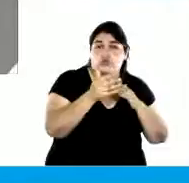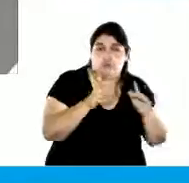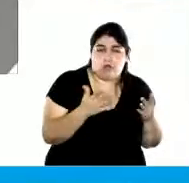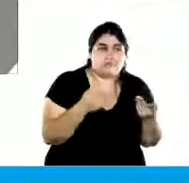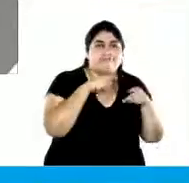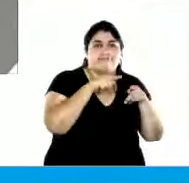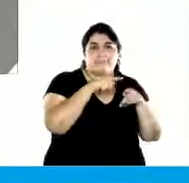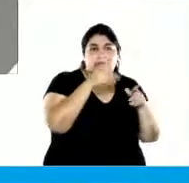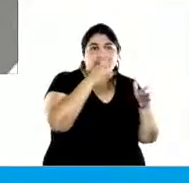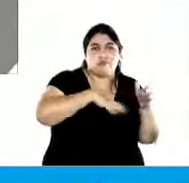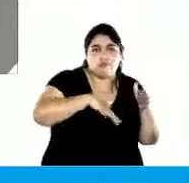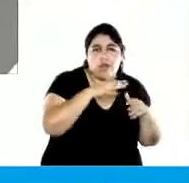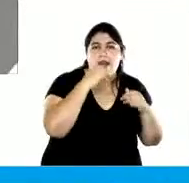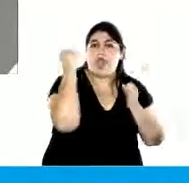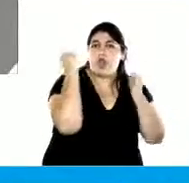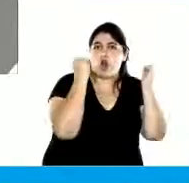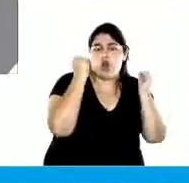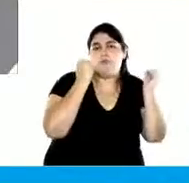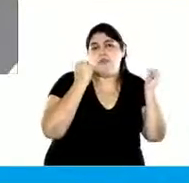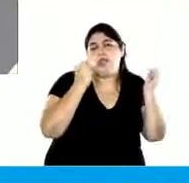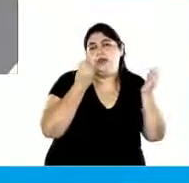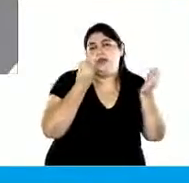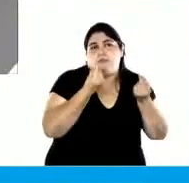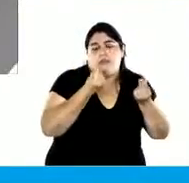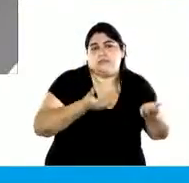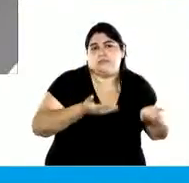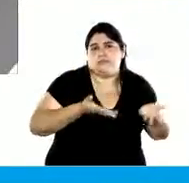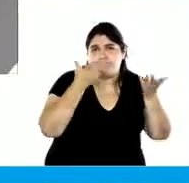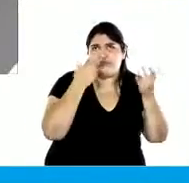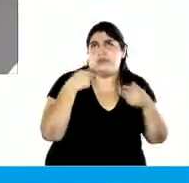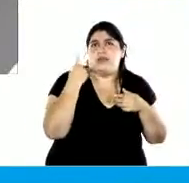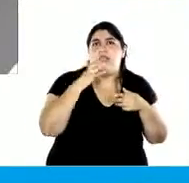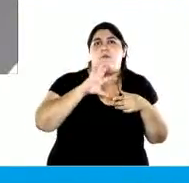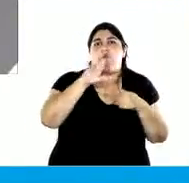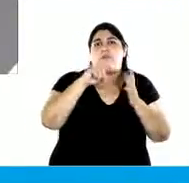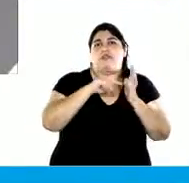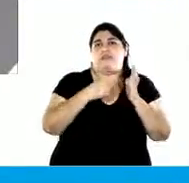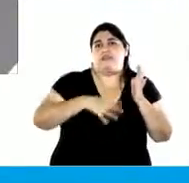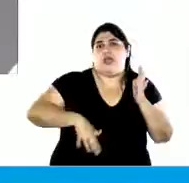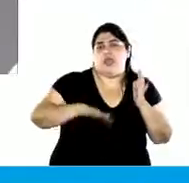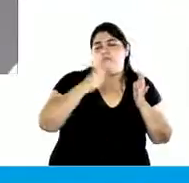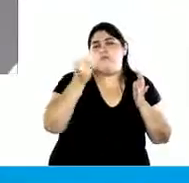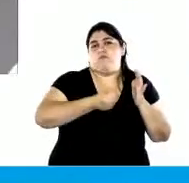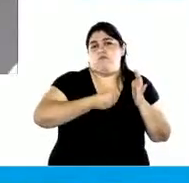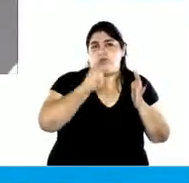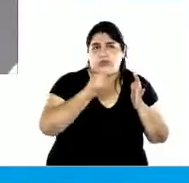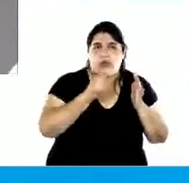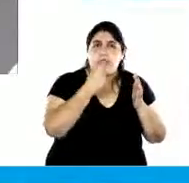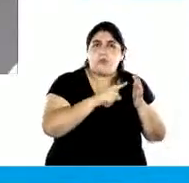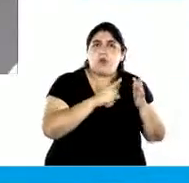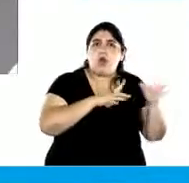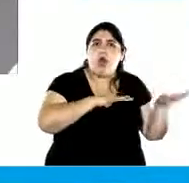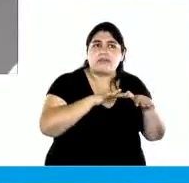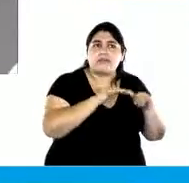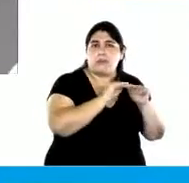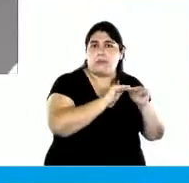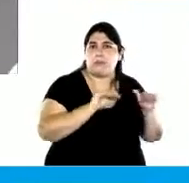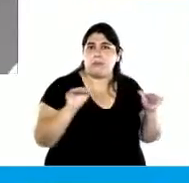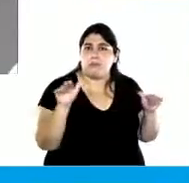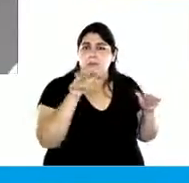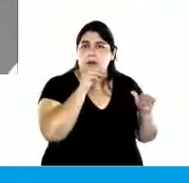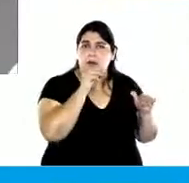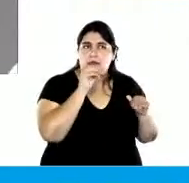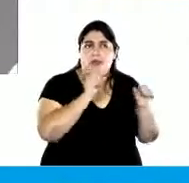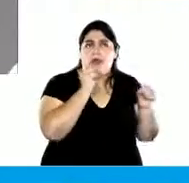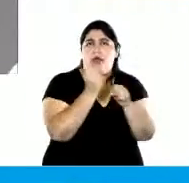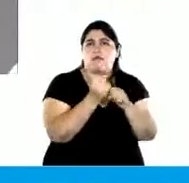fuente de actividad económica tan, tan, tan, tan importante para nuestra provincia y que se mantuvo casi sin actividad hasta